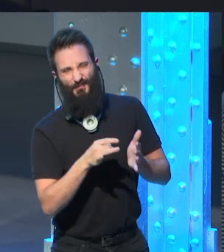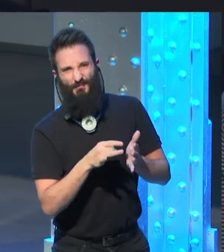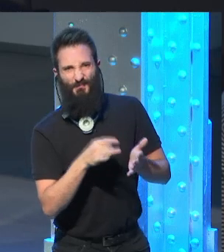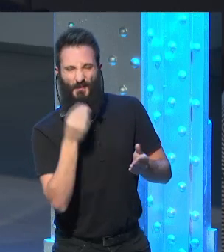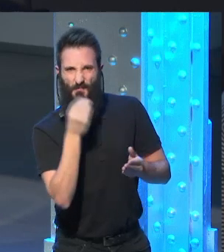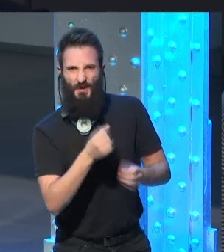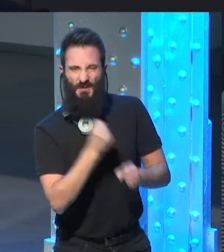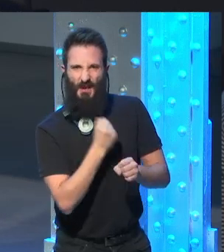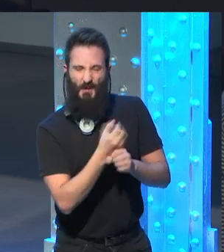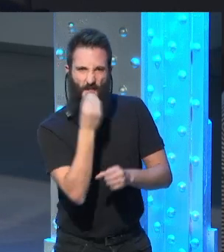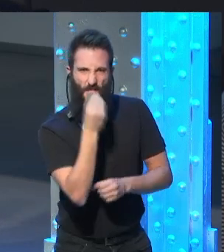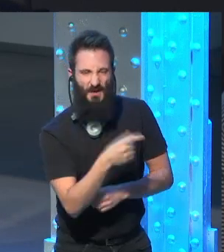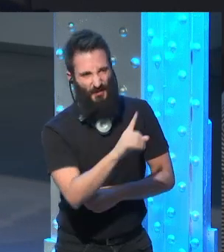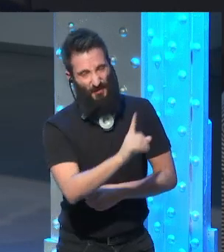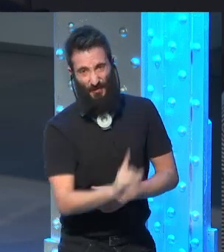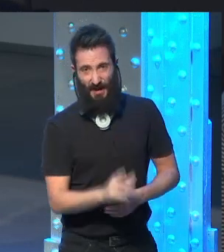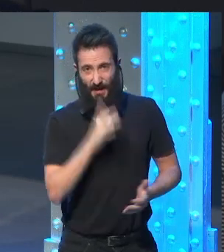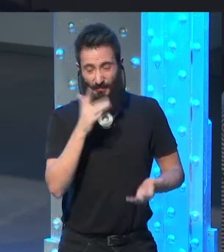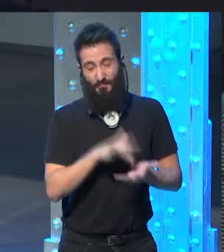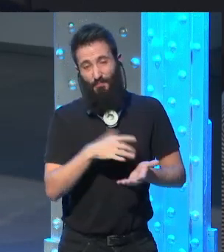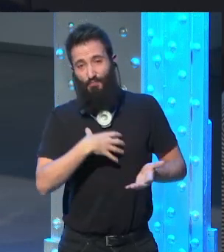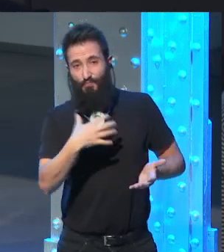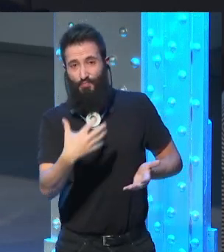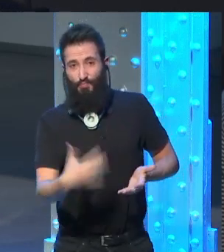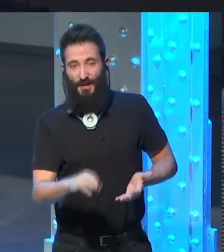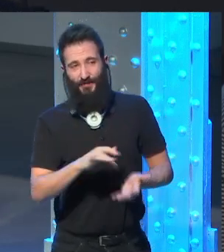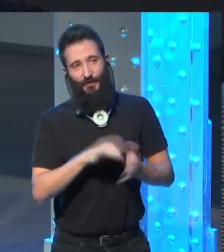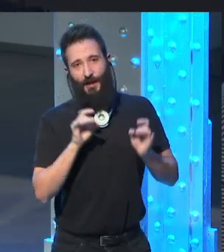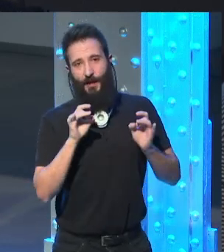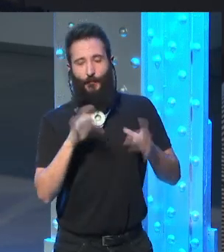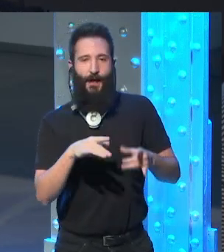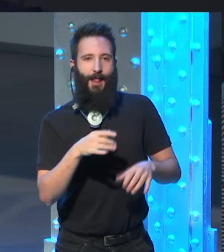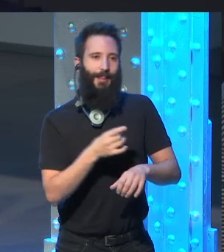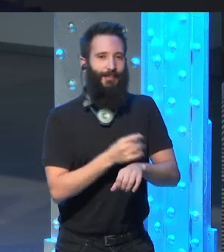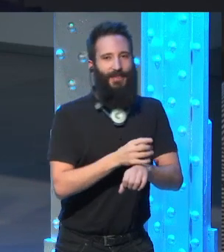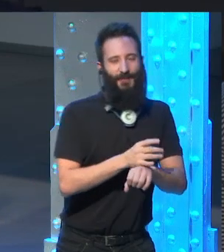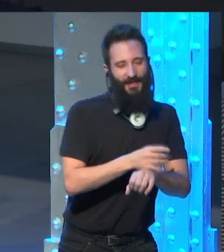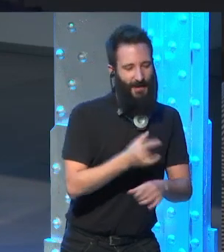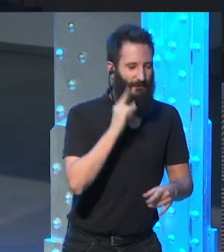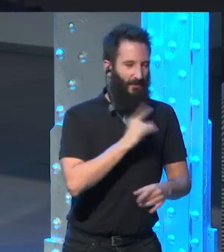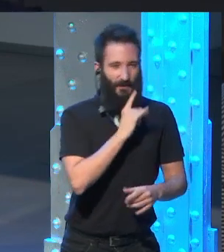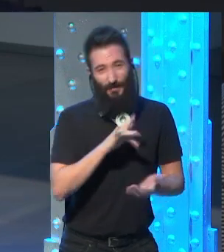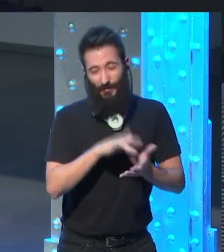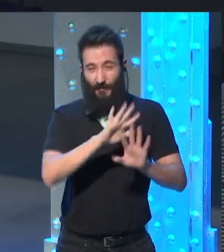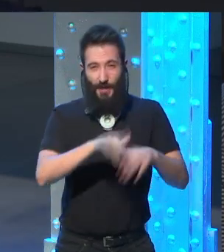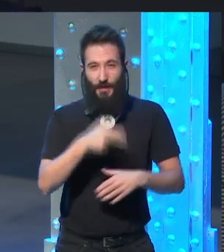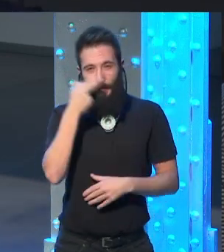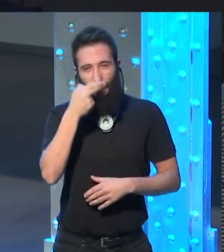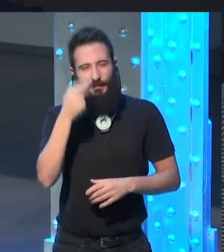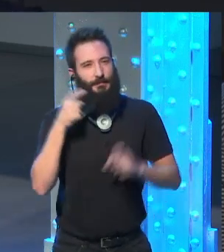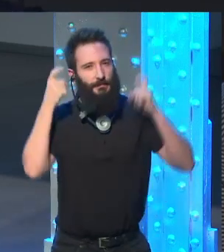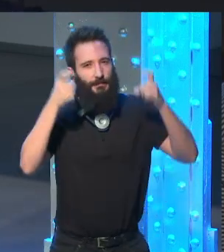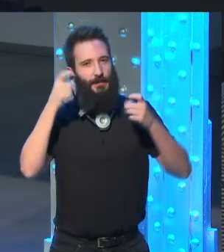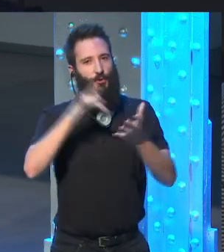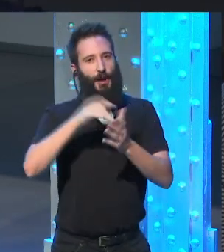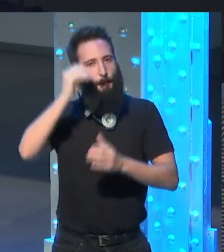estudiando y quizás me parecía un hobby y me empezó a interesar comunicar